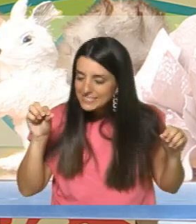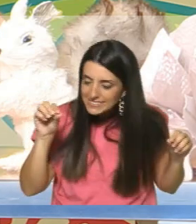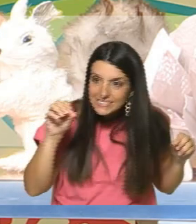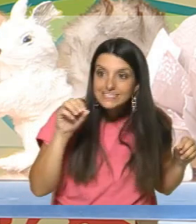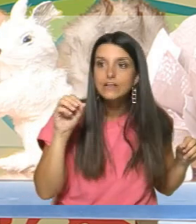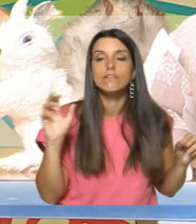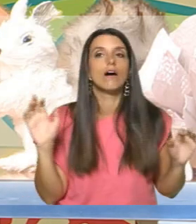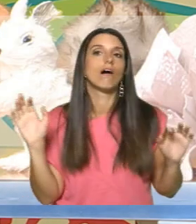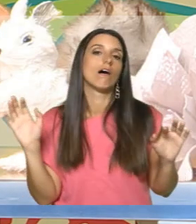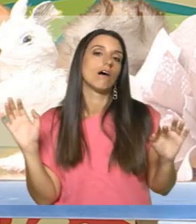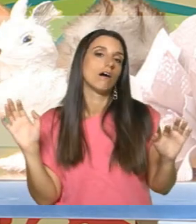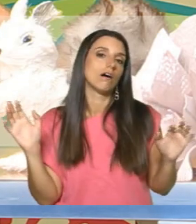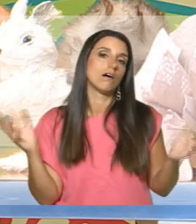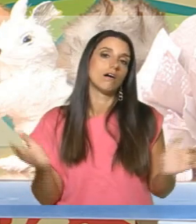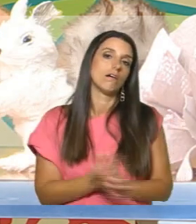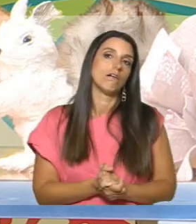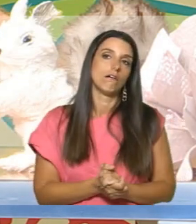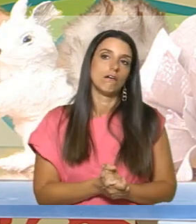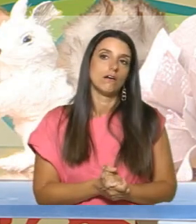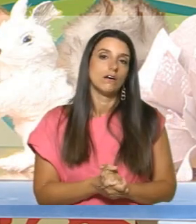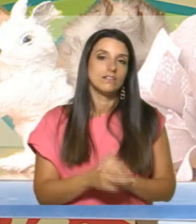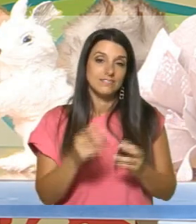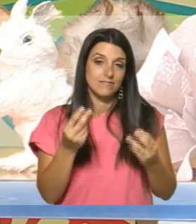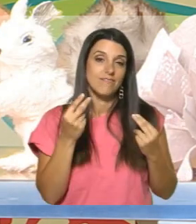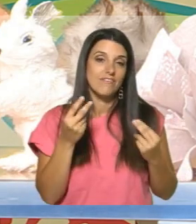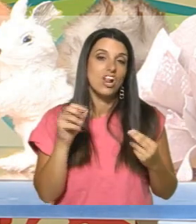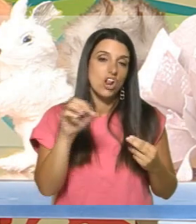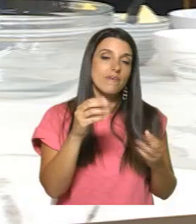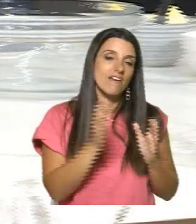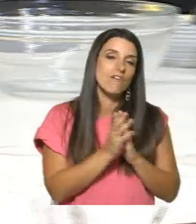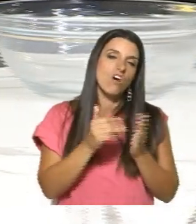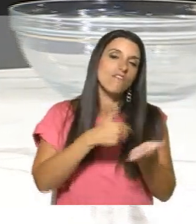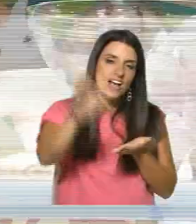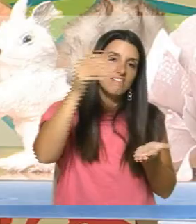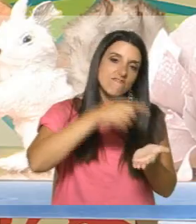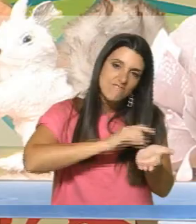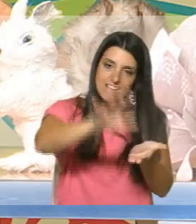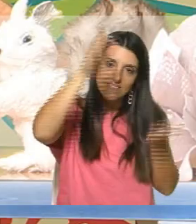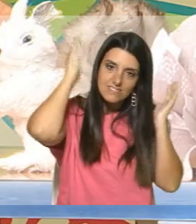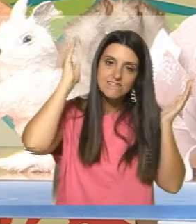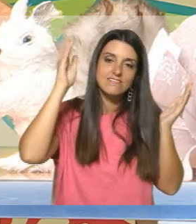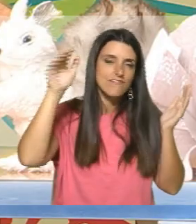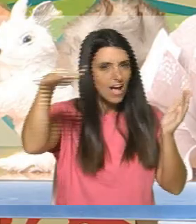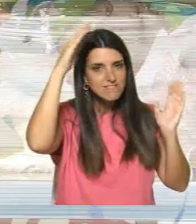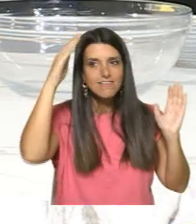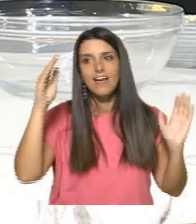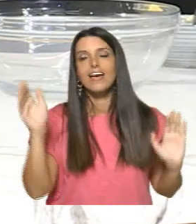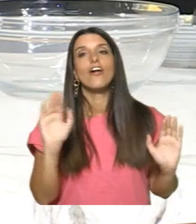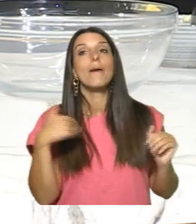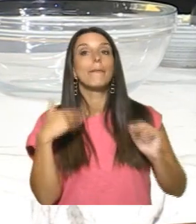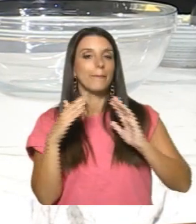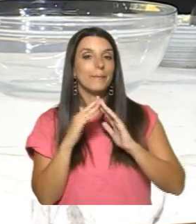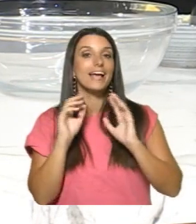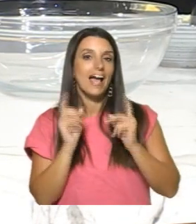esas chiquititas. Si me están viendo las hormigas, por favor, váyanse. Váyanse de casa. La verdad que está muy complicado. Yo en casa también